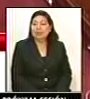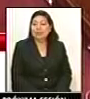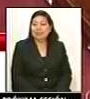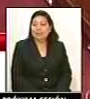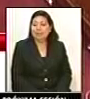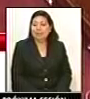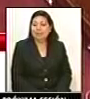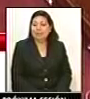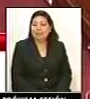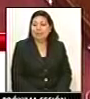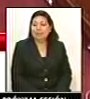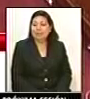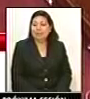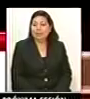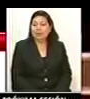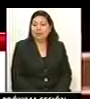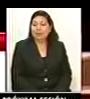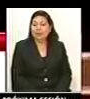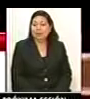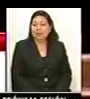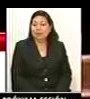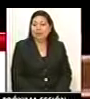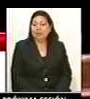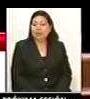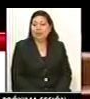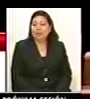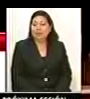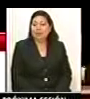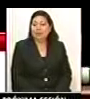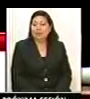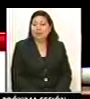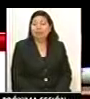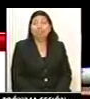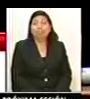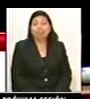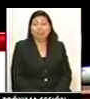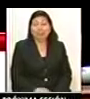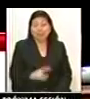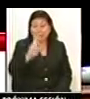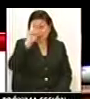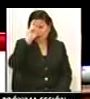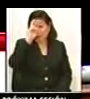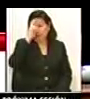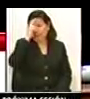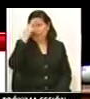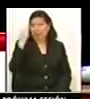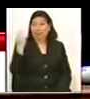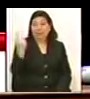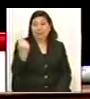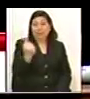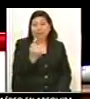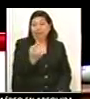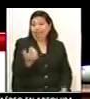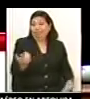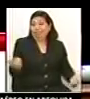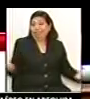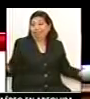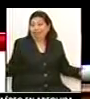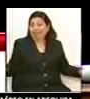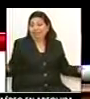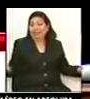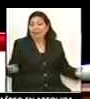Gracias, presidente. Realmente estamos bastante confundidos porque en principio